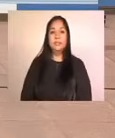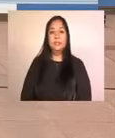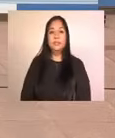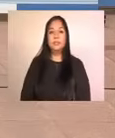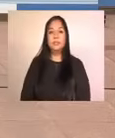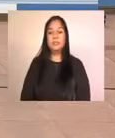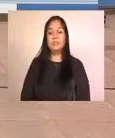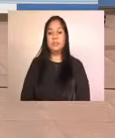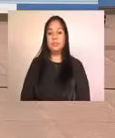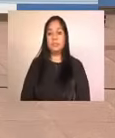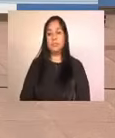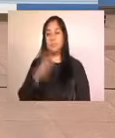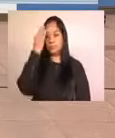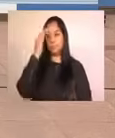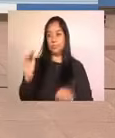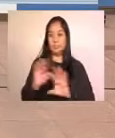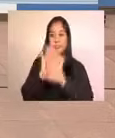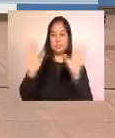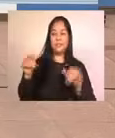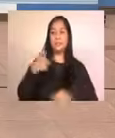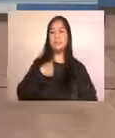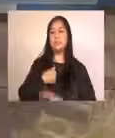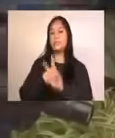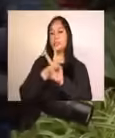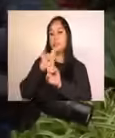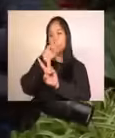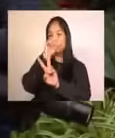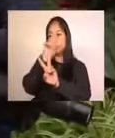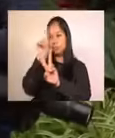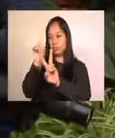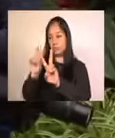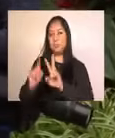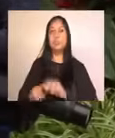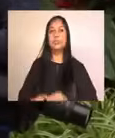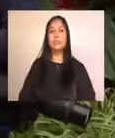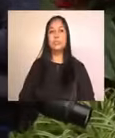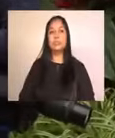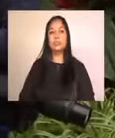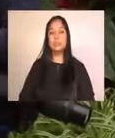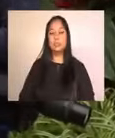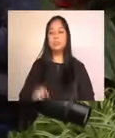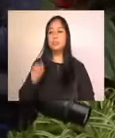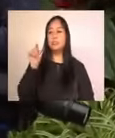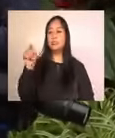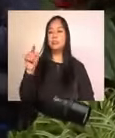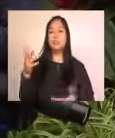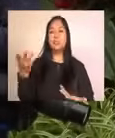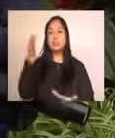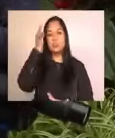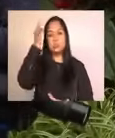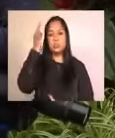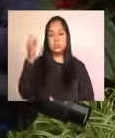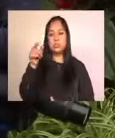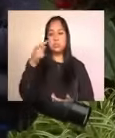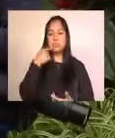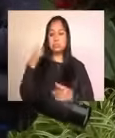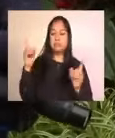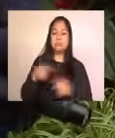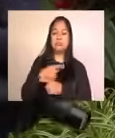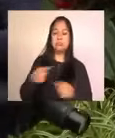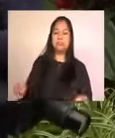Buenos días, secretario. Buenos días. Tengo dos preguntas para usted. Un gusto. La primera es, ¿cuál es su postura con la cancelación del partido